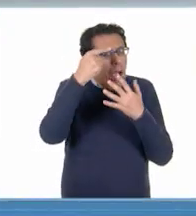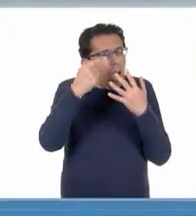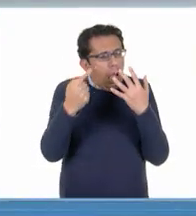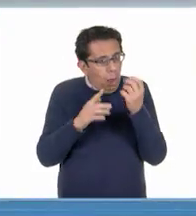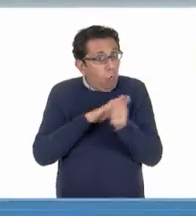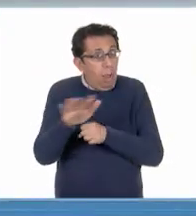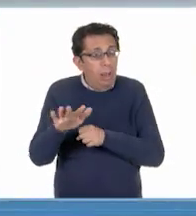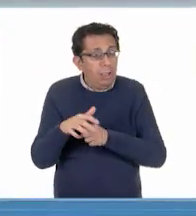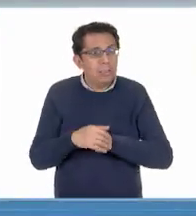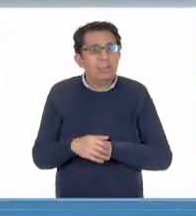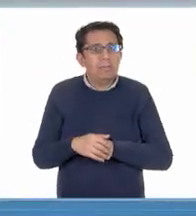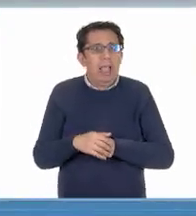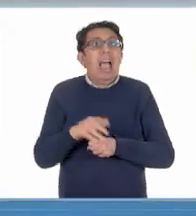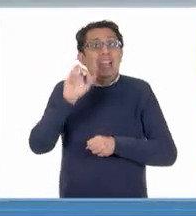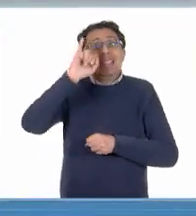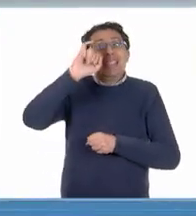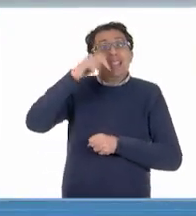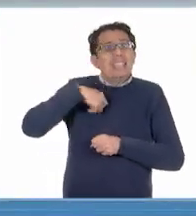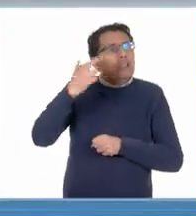Sí.